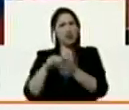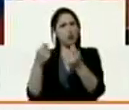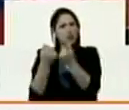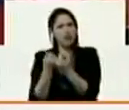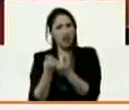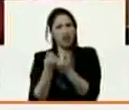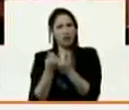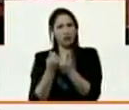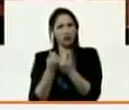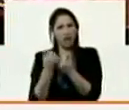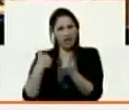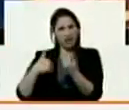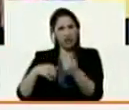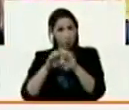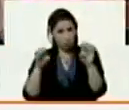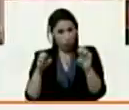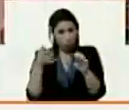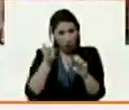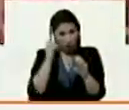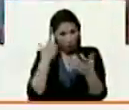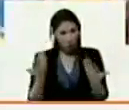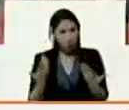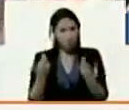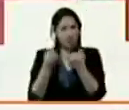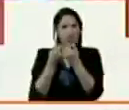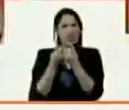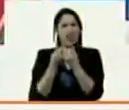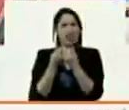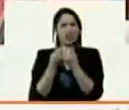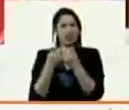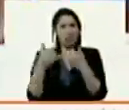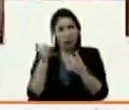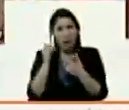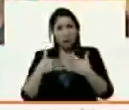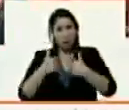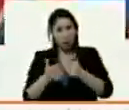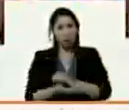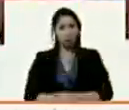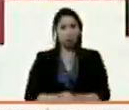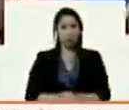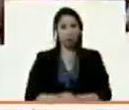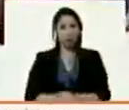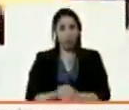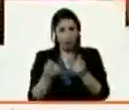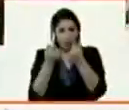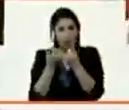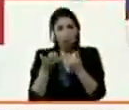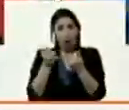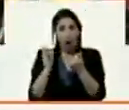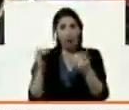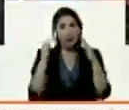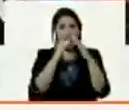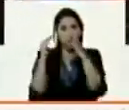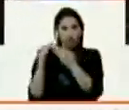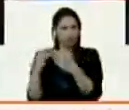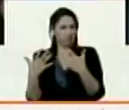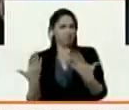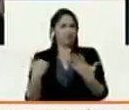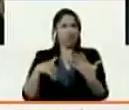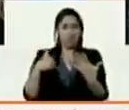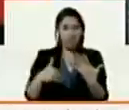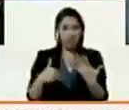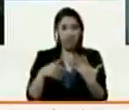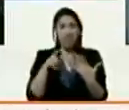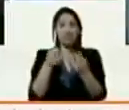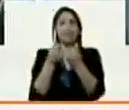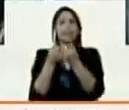¿En educación? ¿Esa plata está en salud? Esa plata está en viviendas. Esa